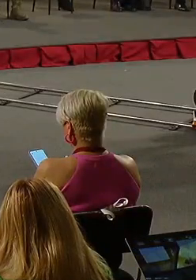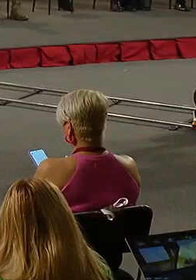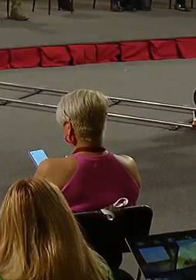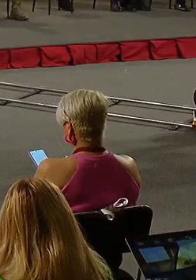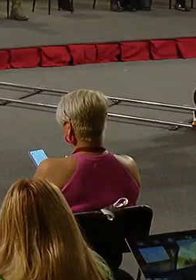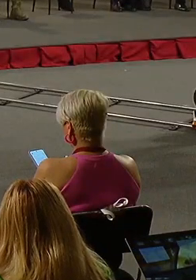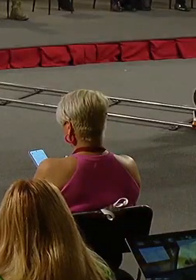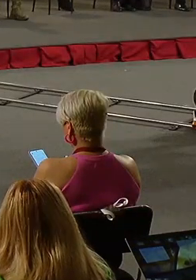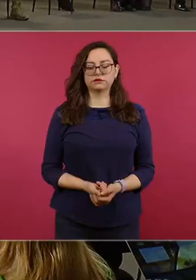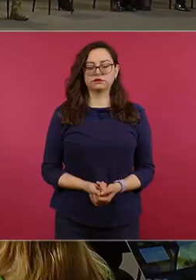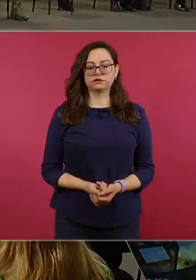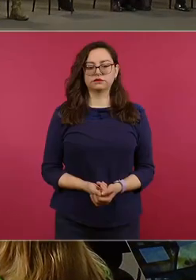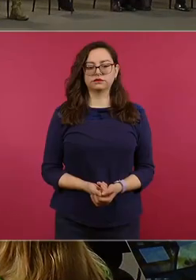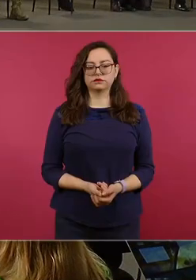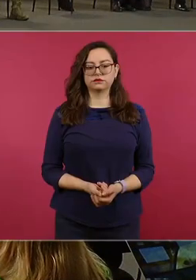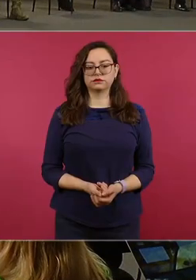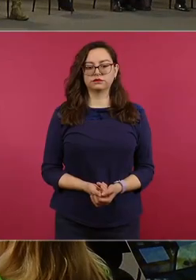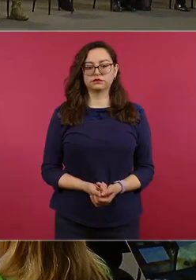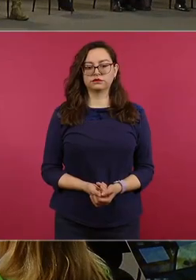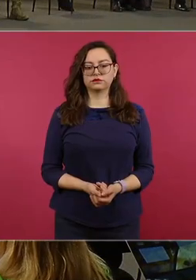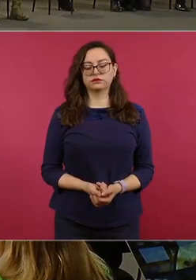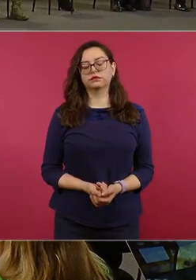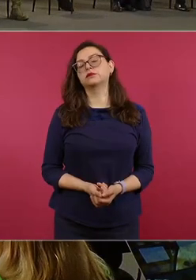a 1.005 personas. Se realizaron